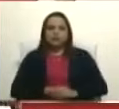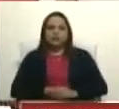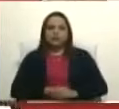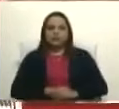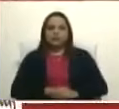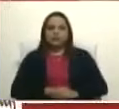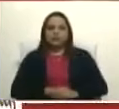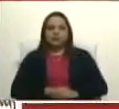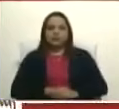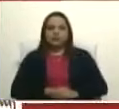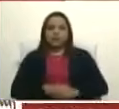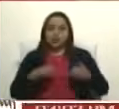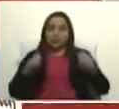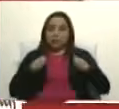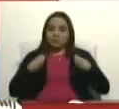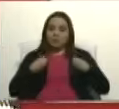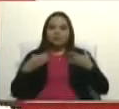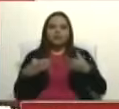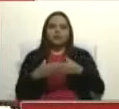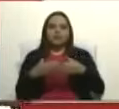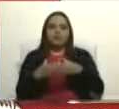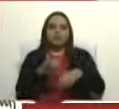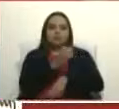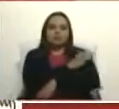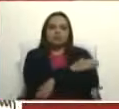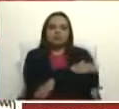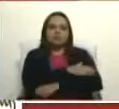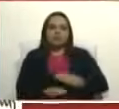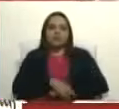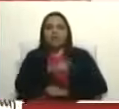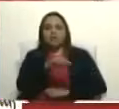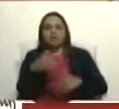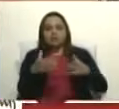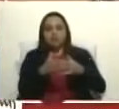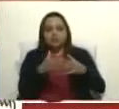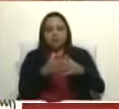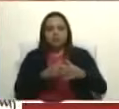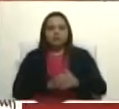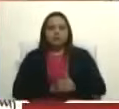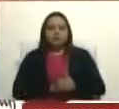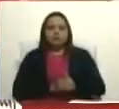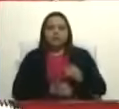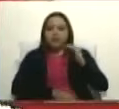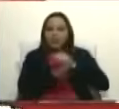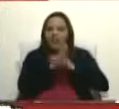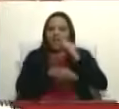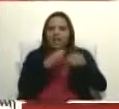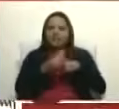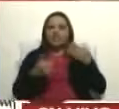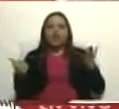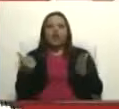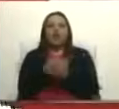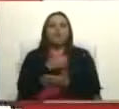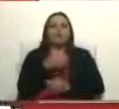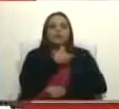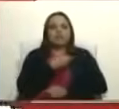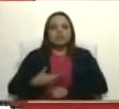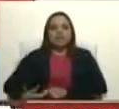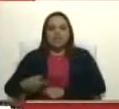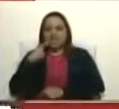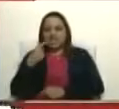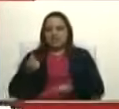dicho, lo vivió el sector opositor. Cuando aquel grupo salió a darle un golpe de Estado al presidente, a